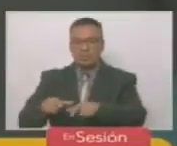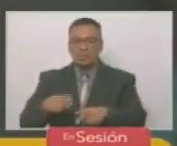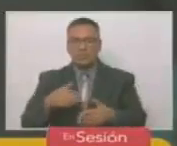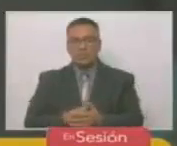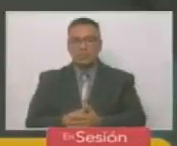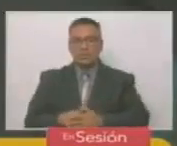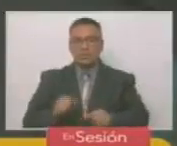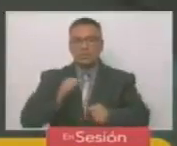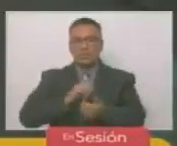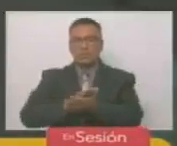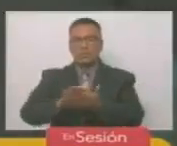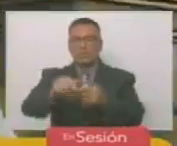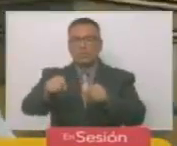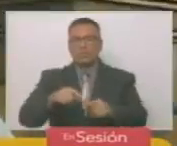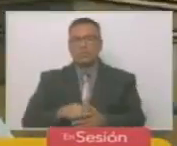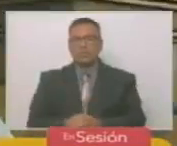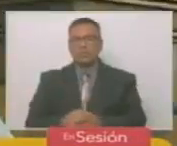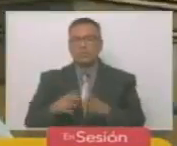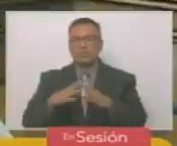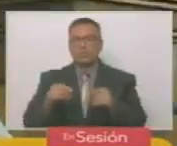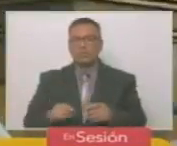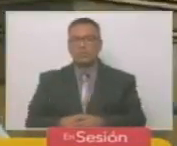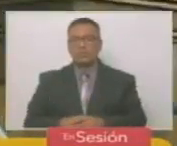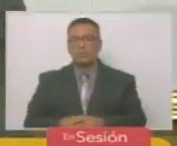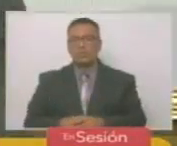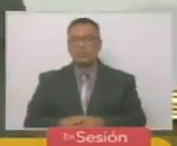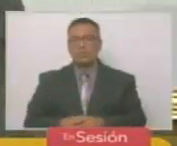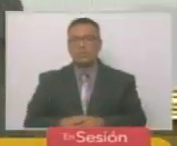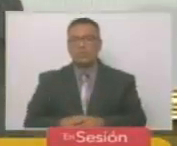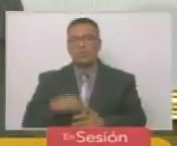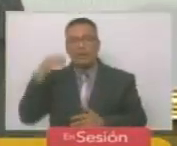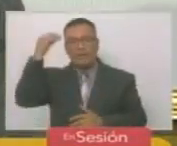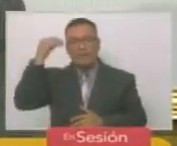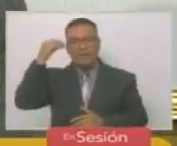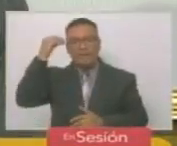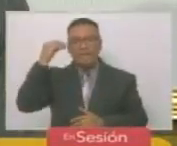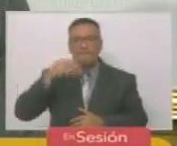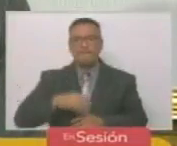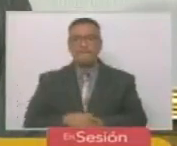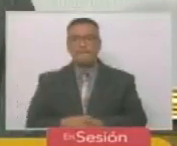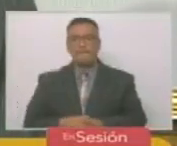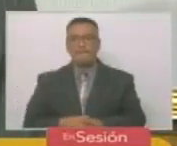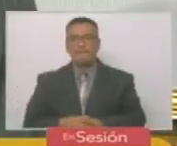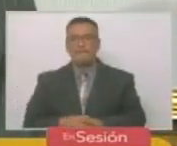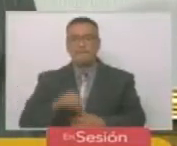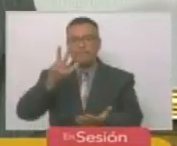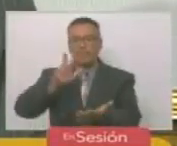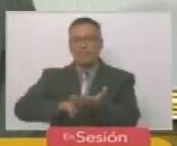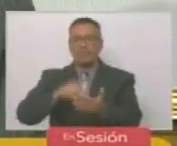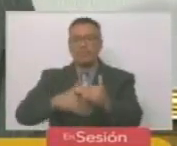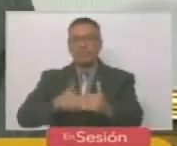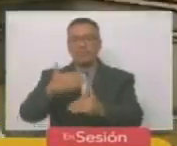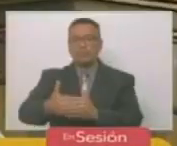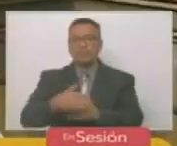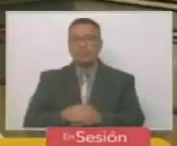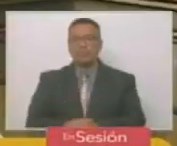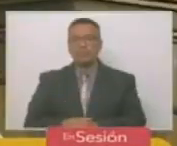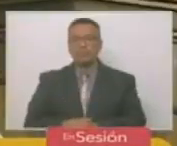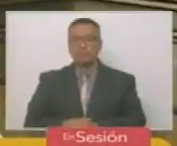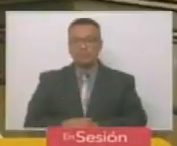será gratuito. Es todo, señor presidente. En consideración. Aprobado. Siguiente.